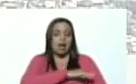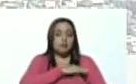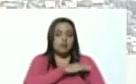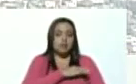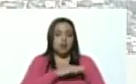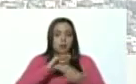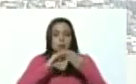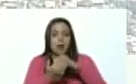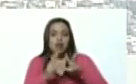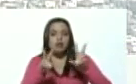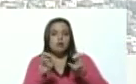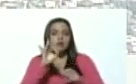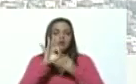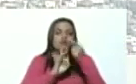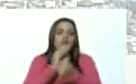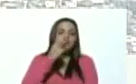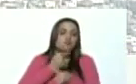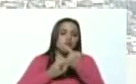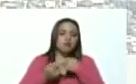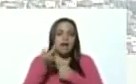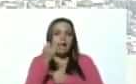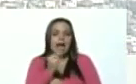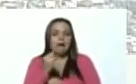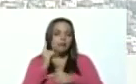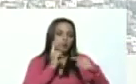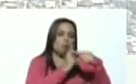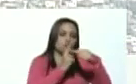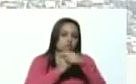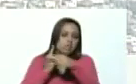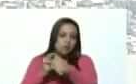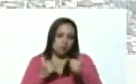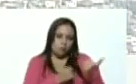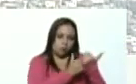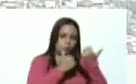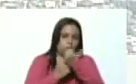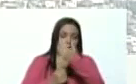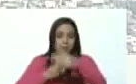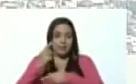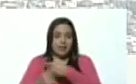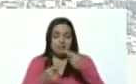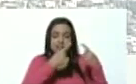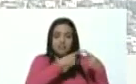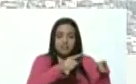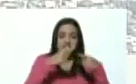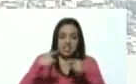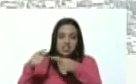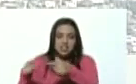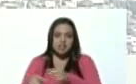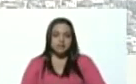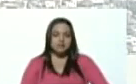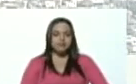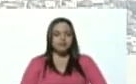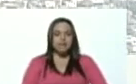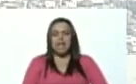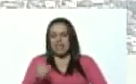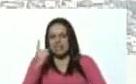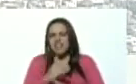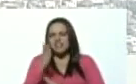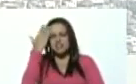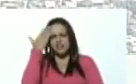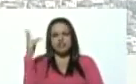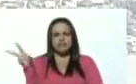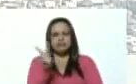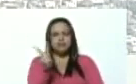tiene un impacto tremendo en el apoyo de otros planes en el país. Debe saber Venezuela,